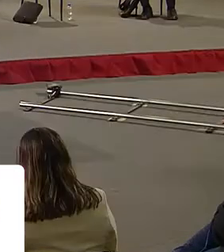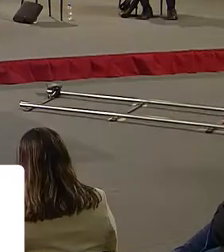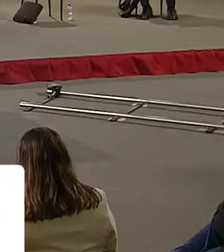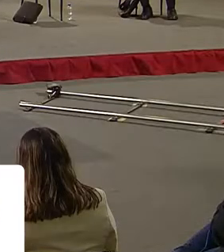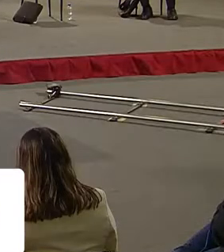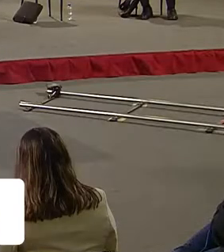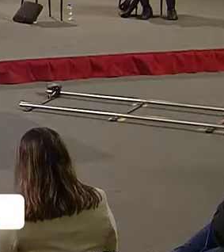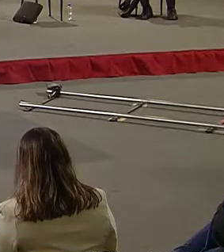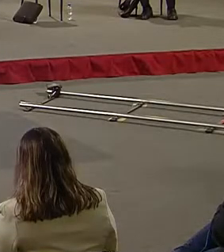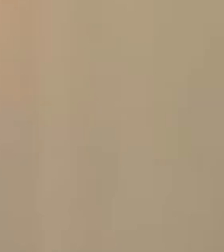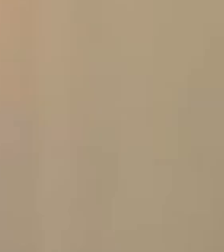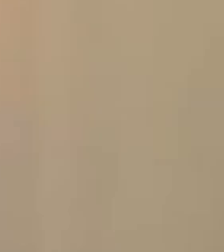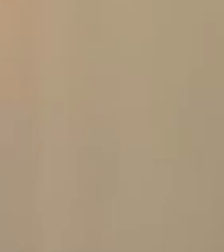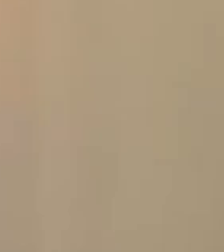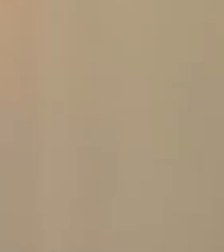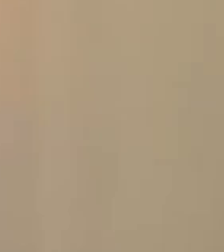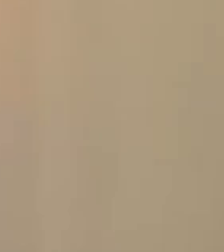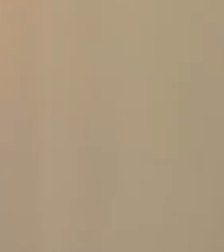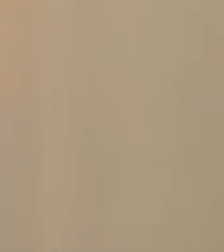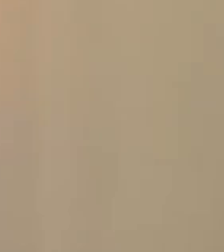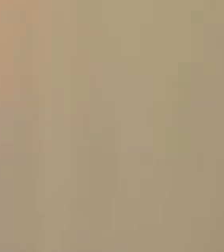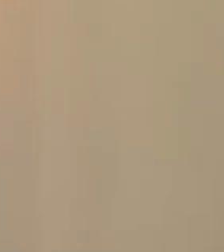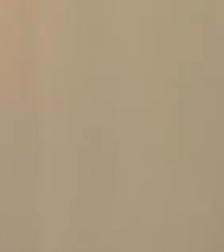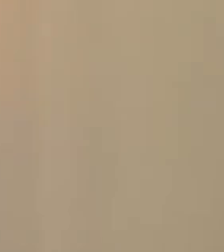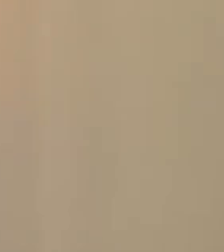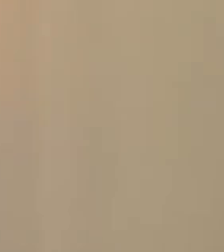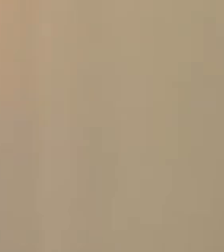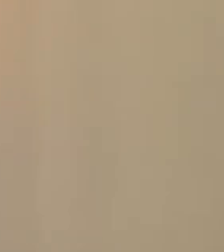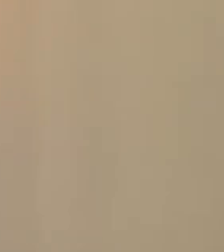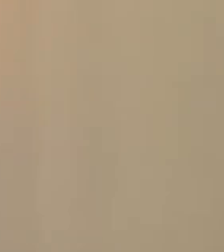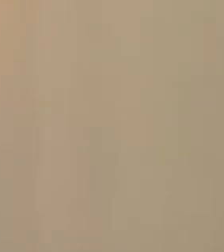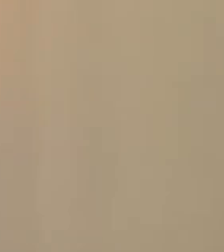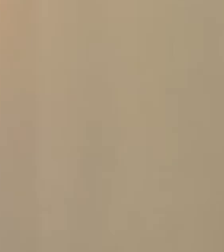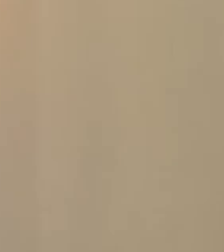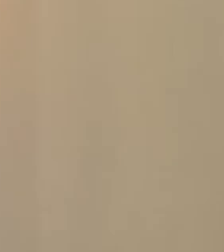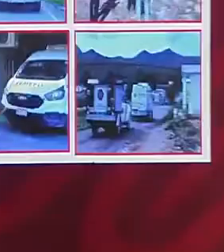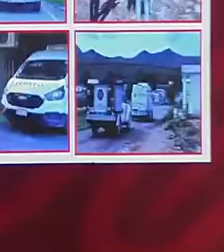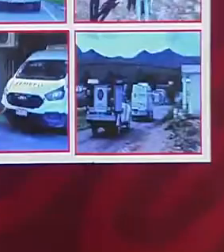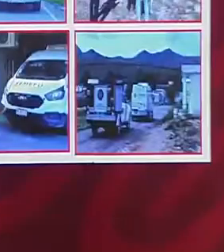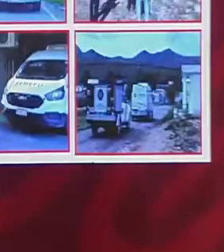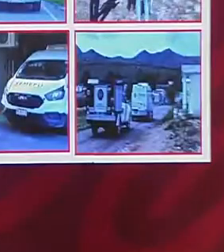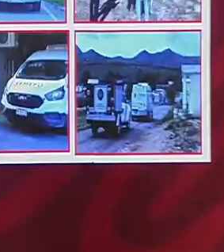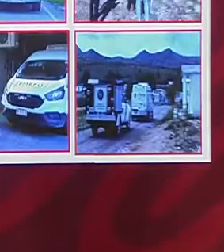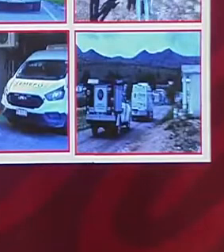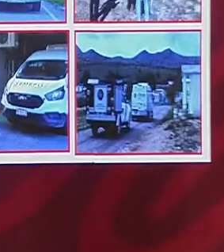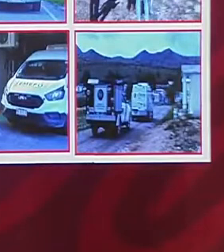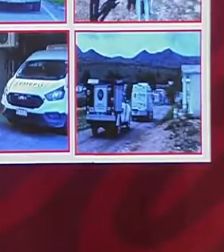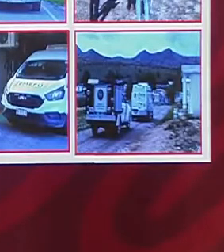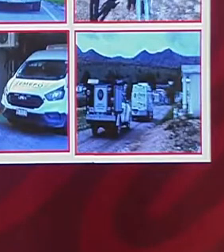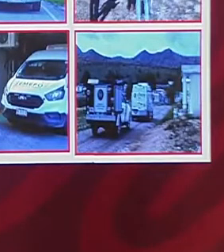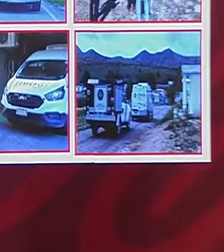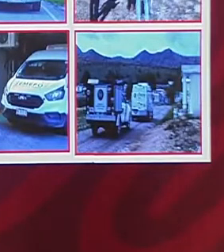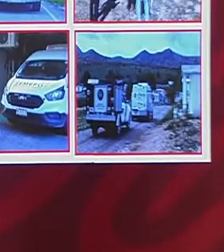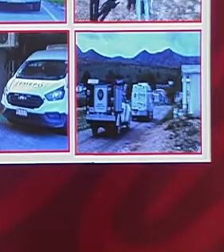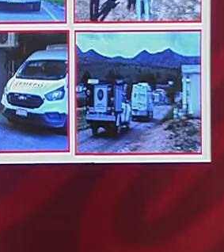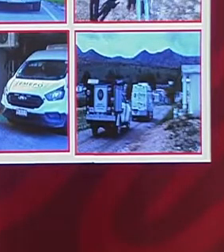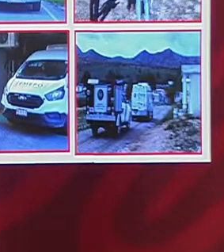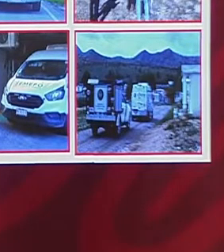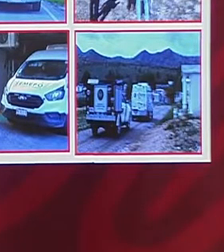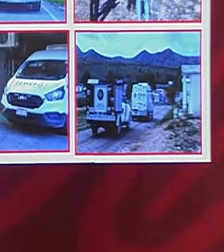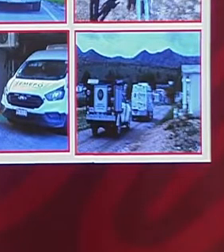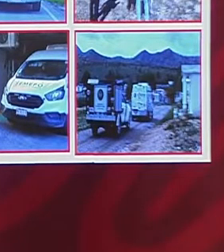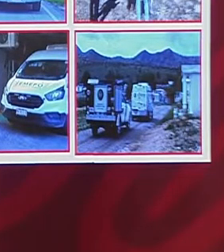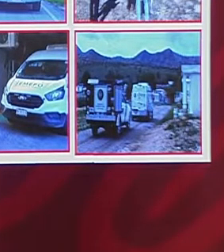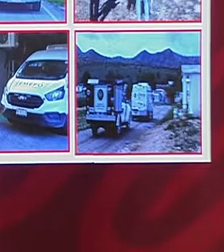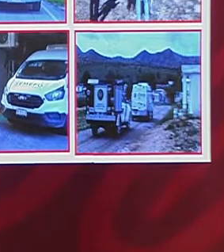la Federación, médicos especialistas del Tribunal Superior de Justicia de la Ciudad de México, del Instituto de